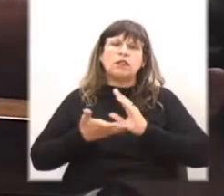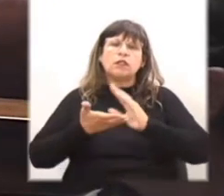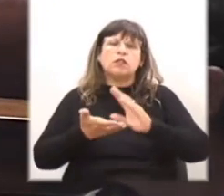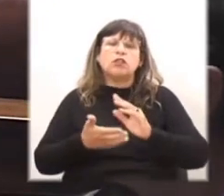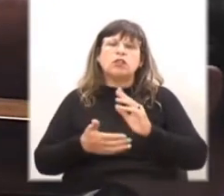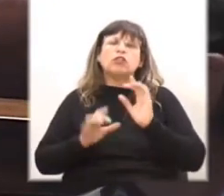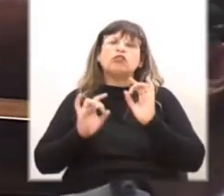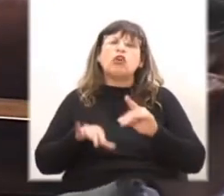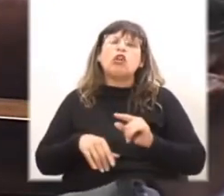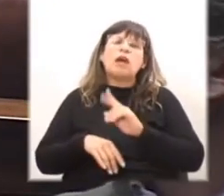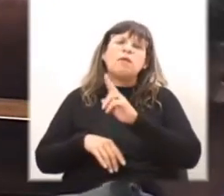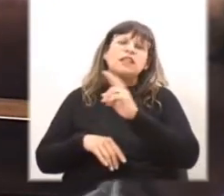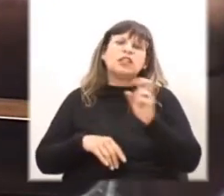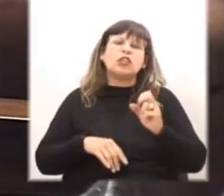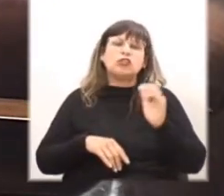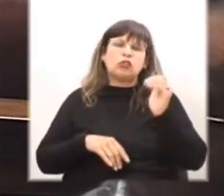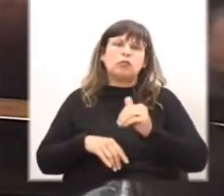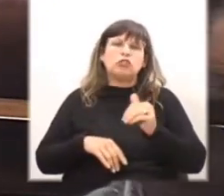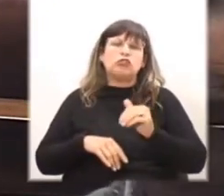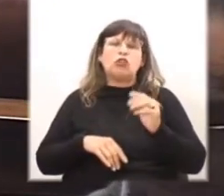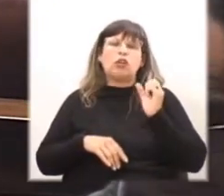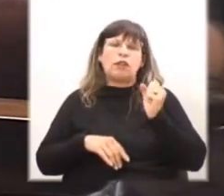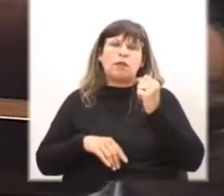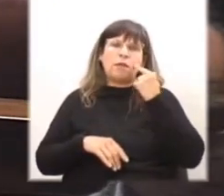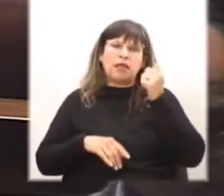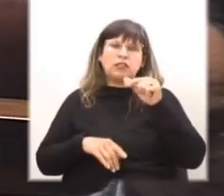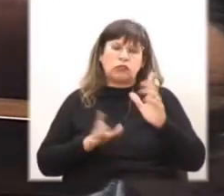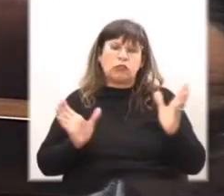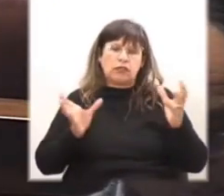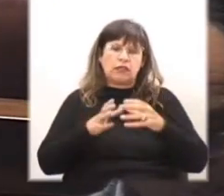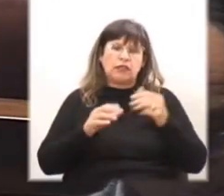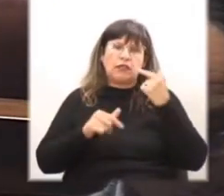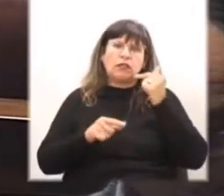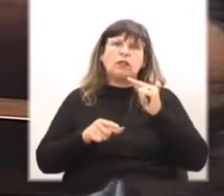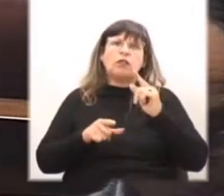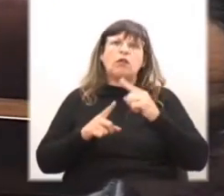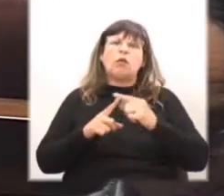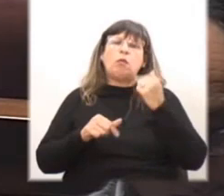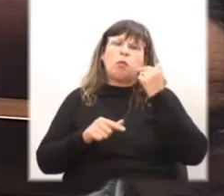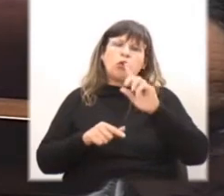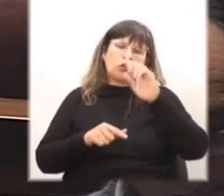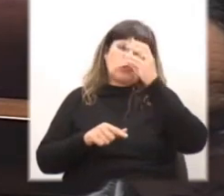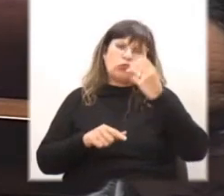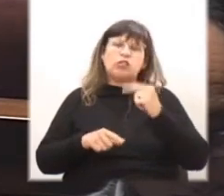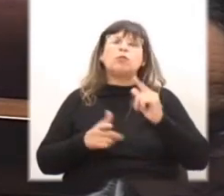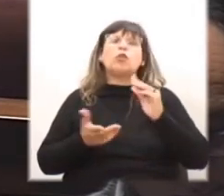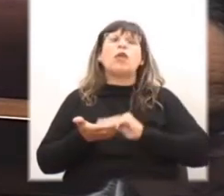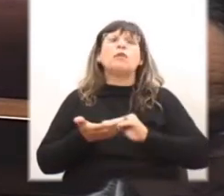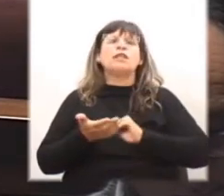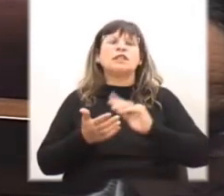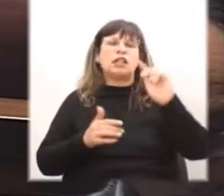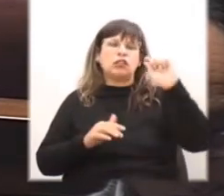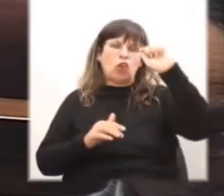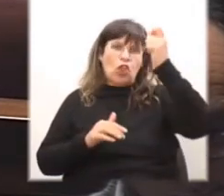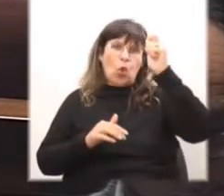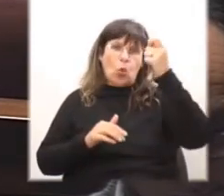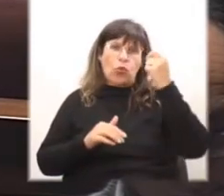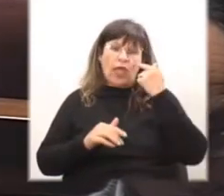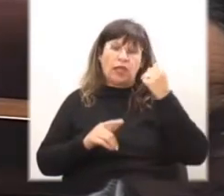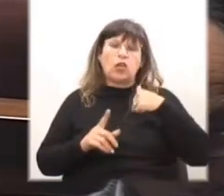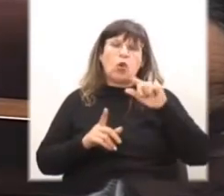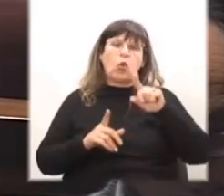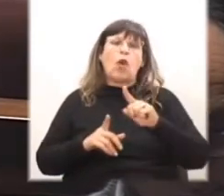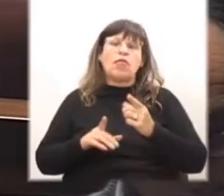millones de pesos a la delegación de Uruguay en CTM por concepto de Comisión de Administración de UTE, cuando la delegación